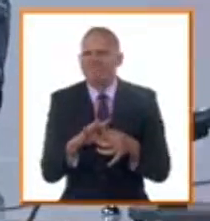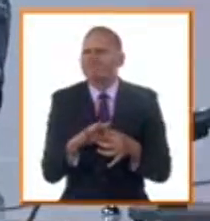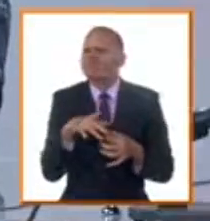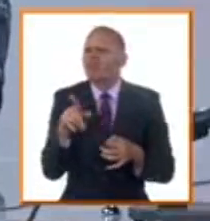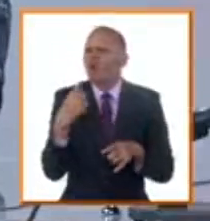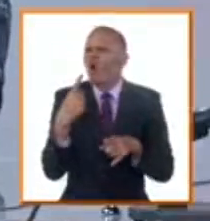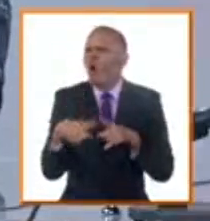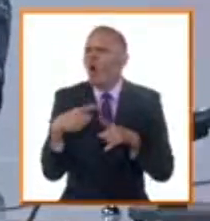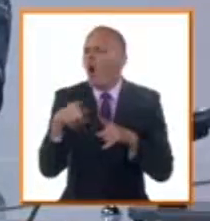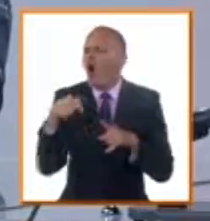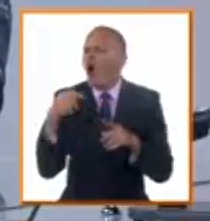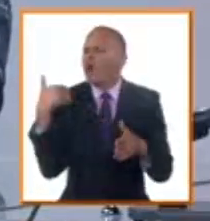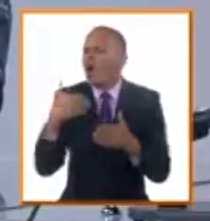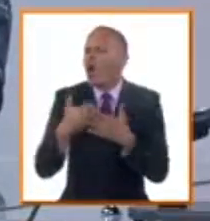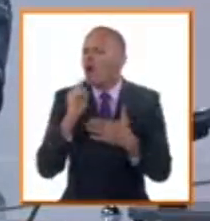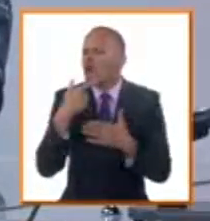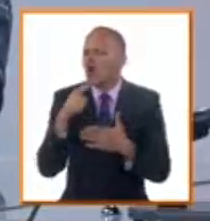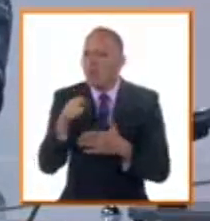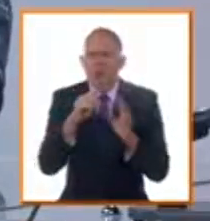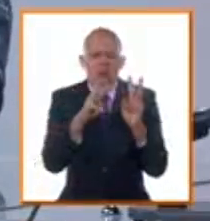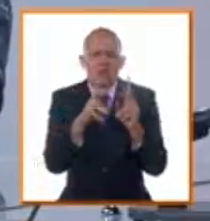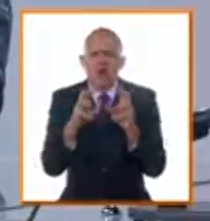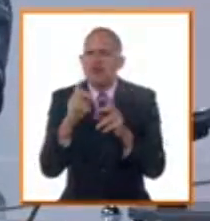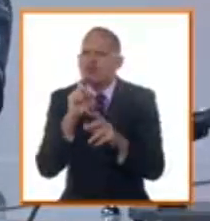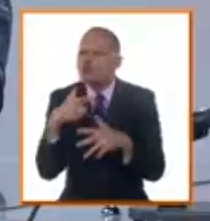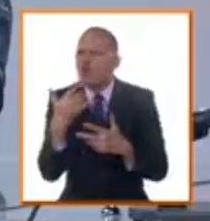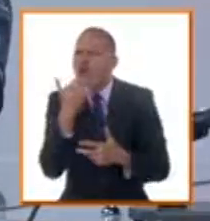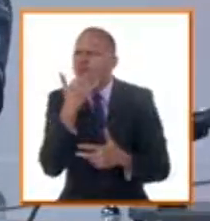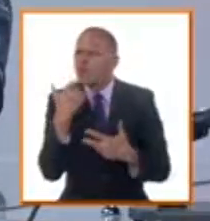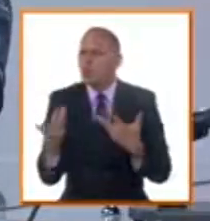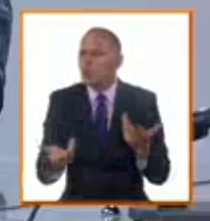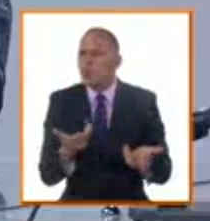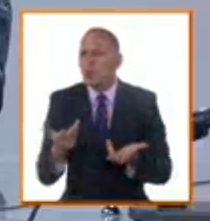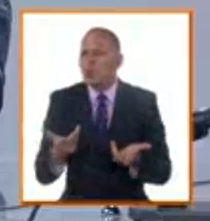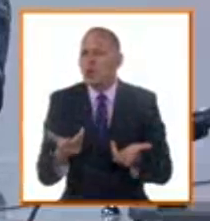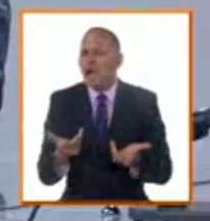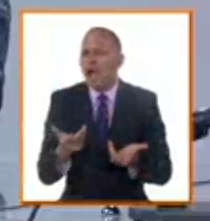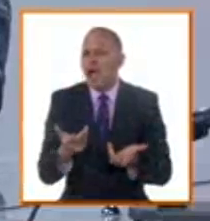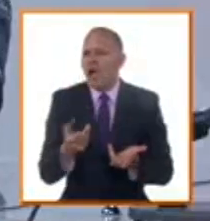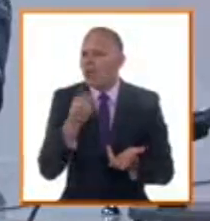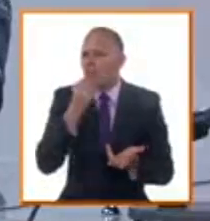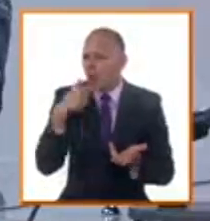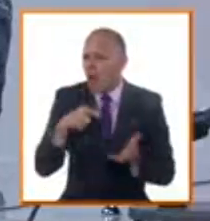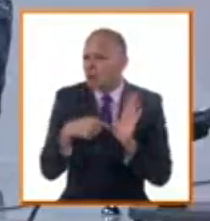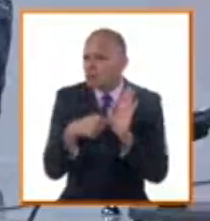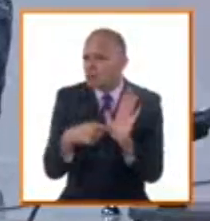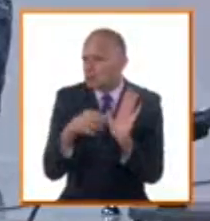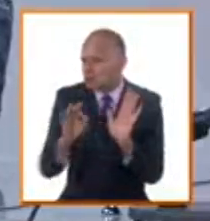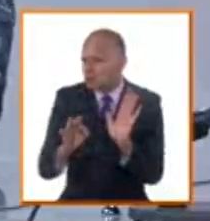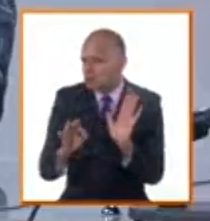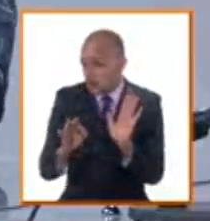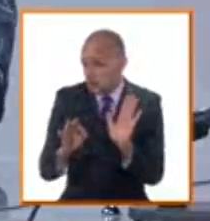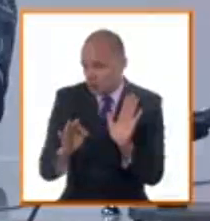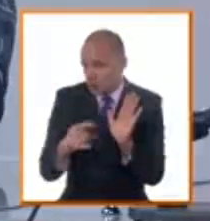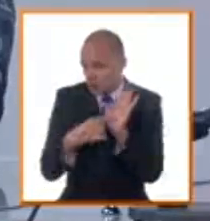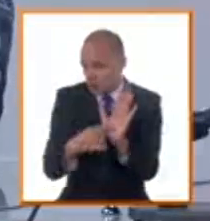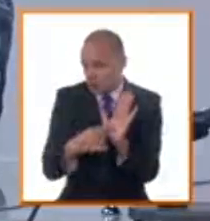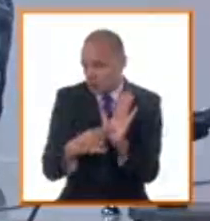ha afectado en Camagüey, han afectado estas lluvias. ¿Tenemos listo el trabajo? Sí, por